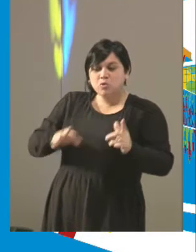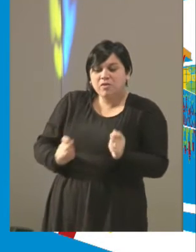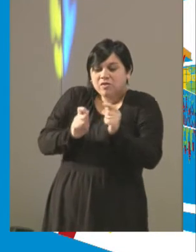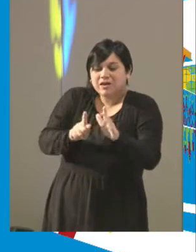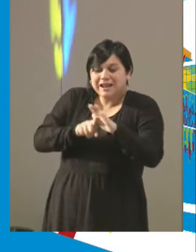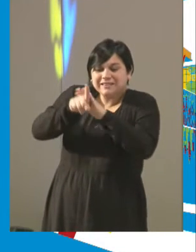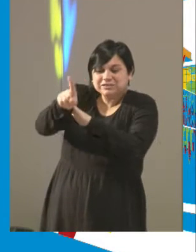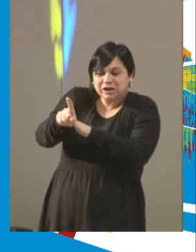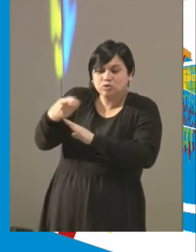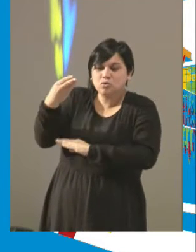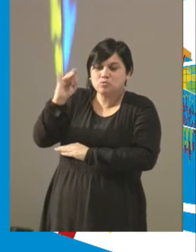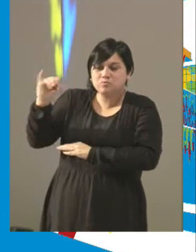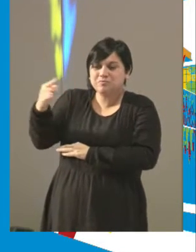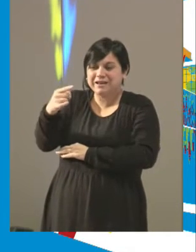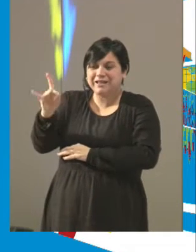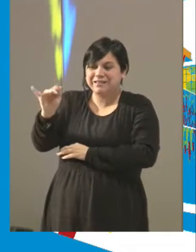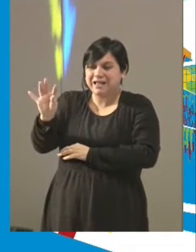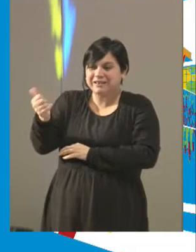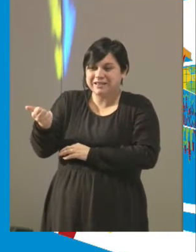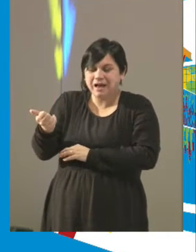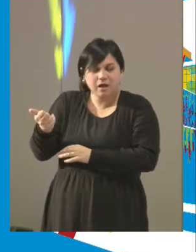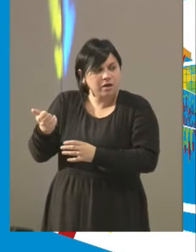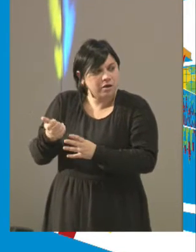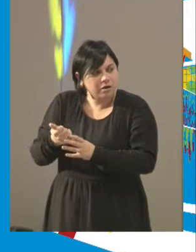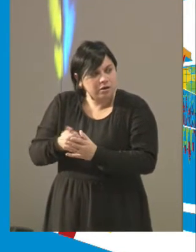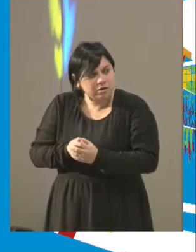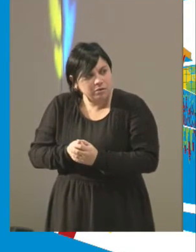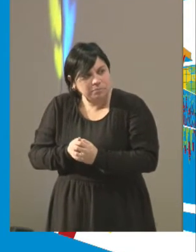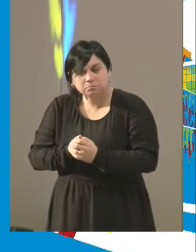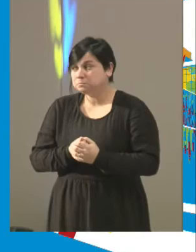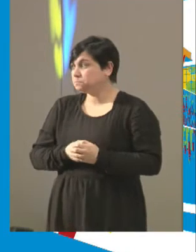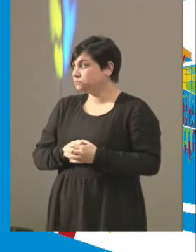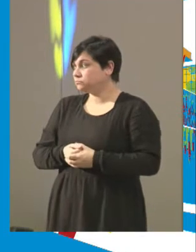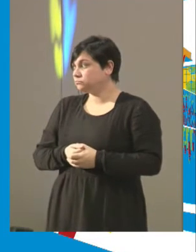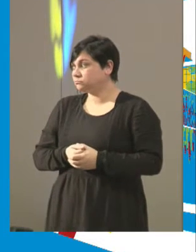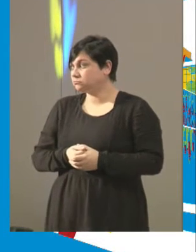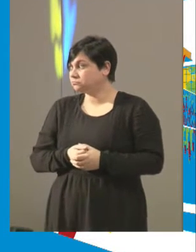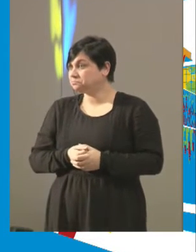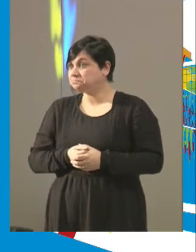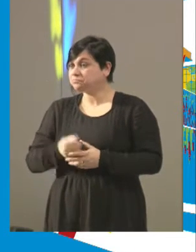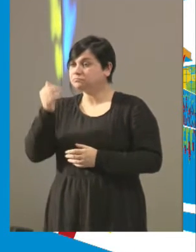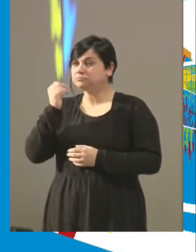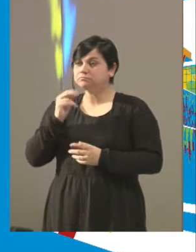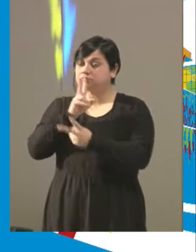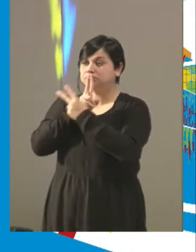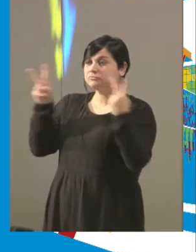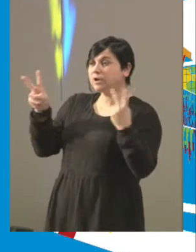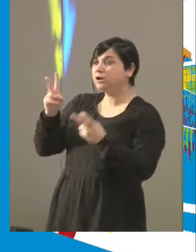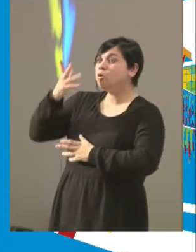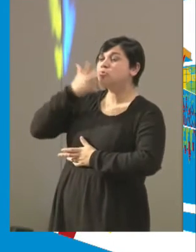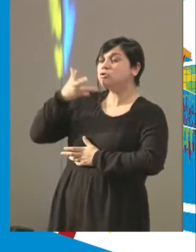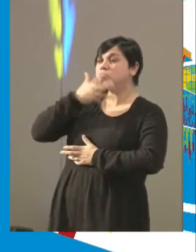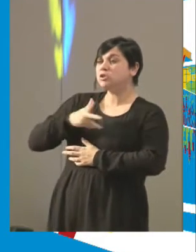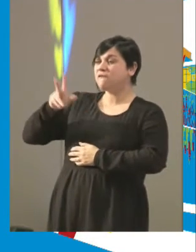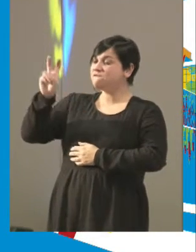de los proyectos de Big Data y a los servicios basados en ello respecto al artesano de datos? A ver, ahí el conocimiento es muy valioso, ¿vale?